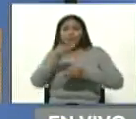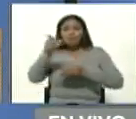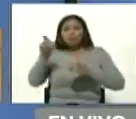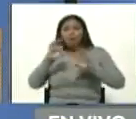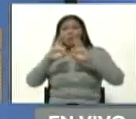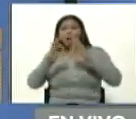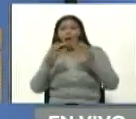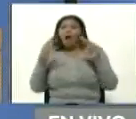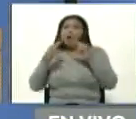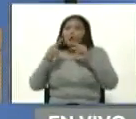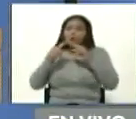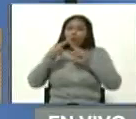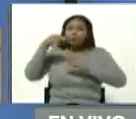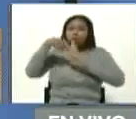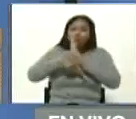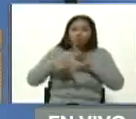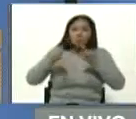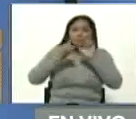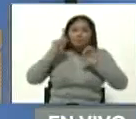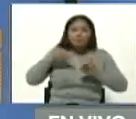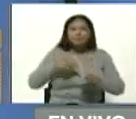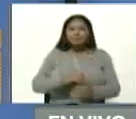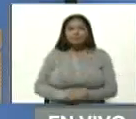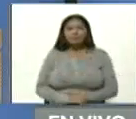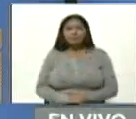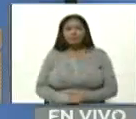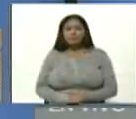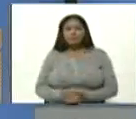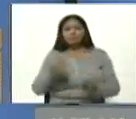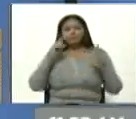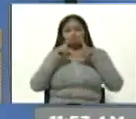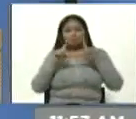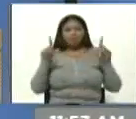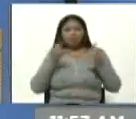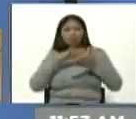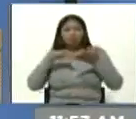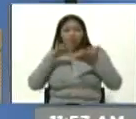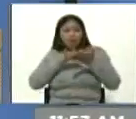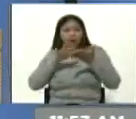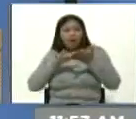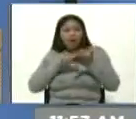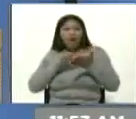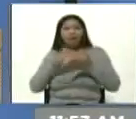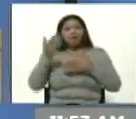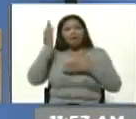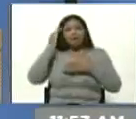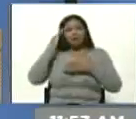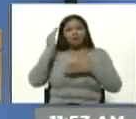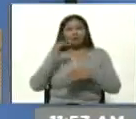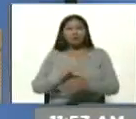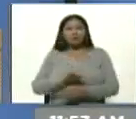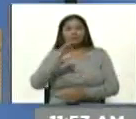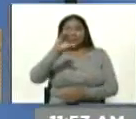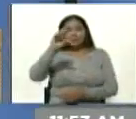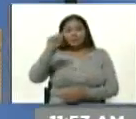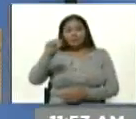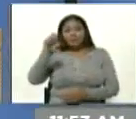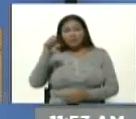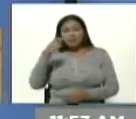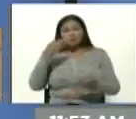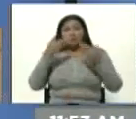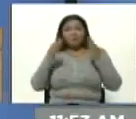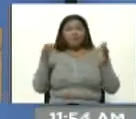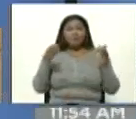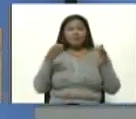familiariza con la pantalla donde va a ejercer el derecho al voto, pero el CNE le permite,